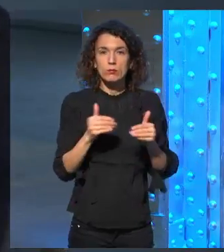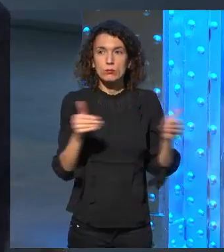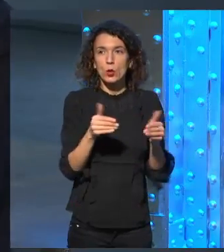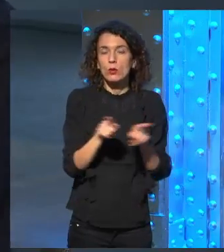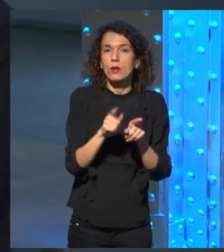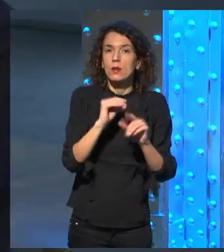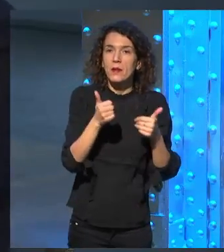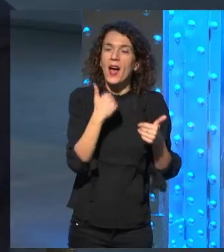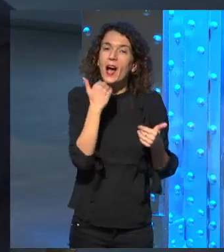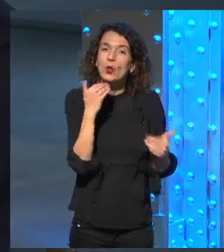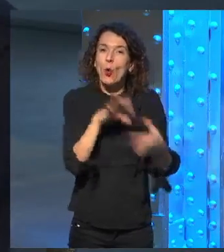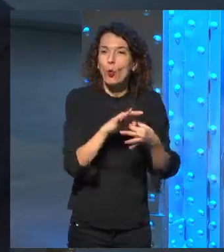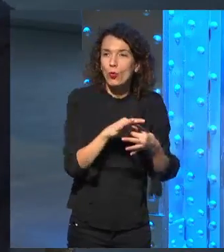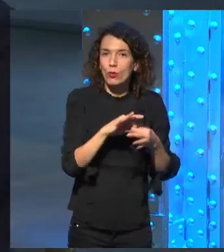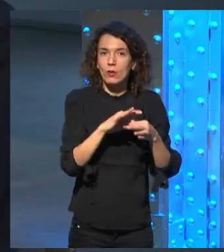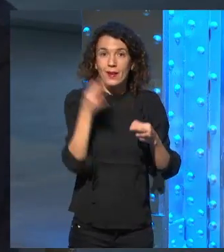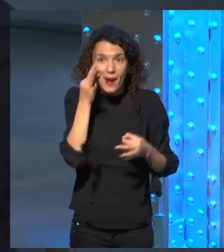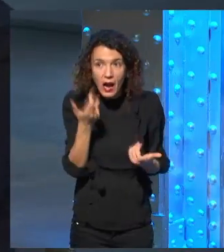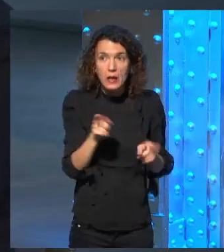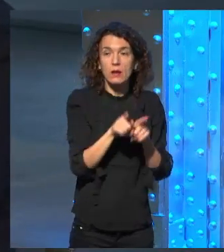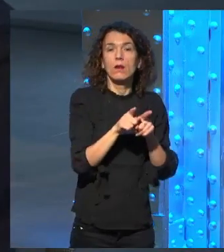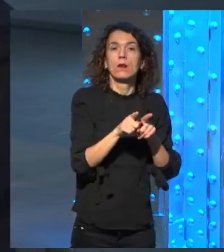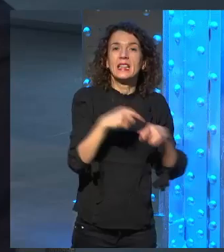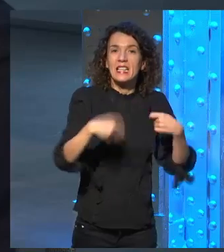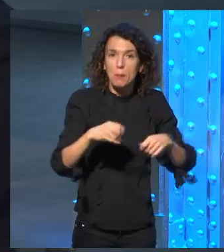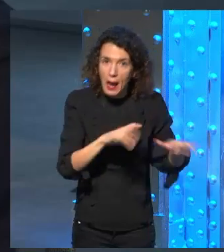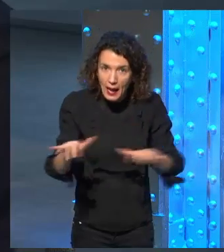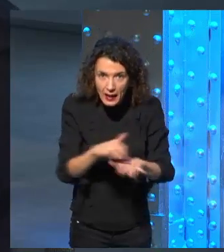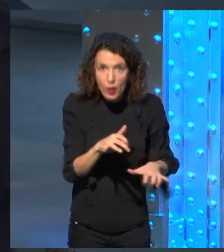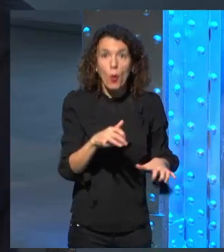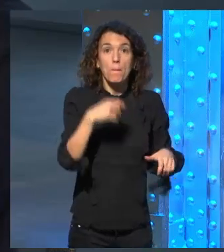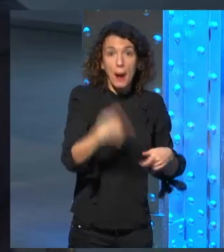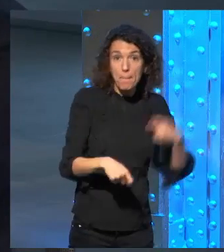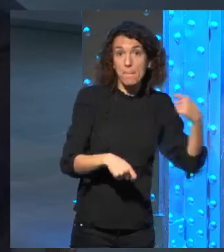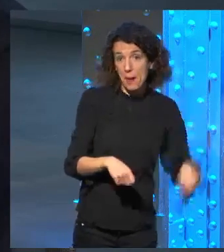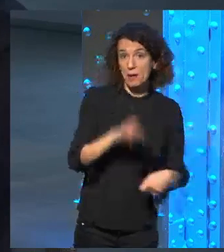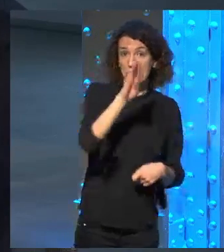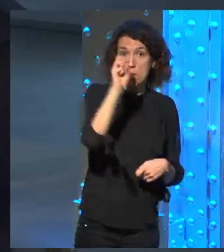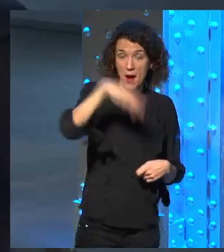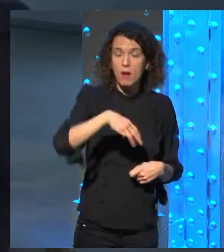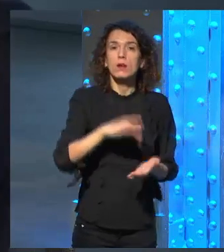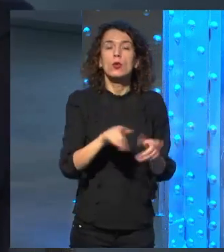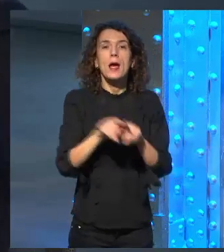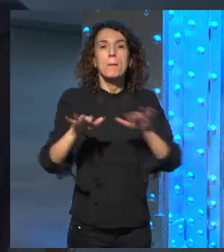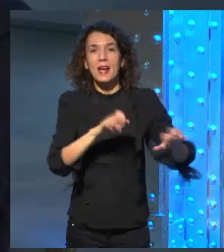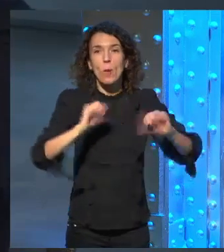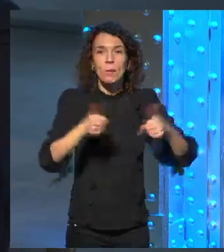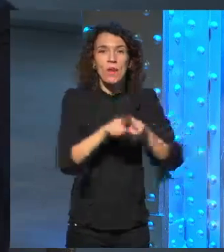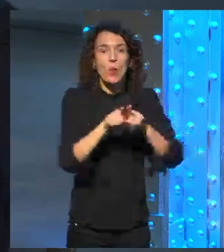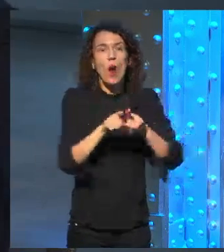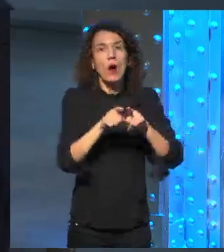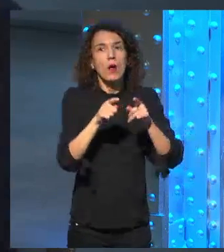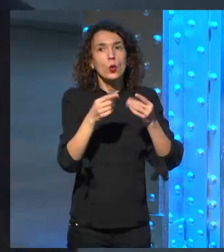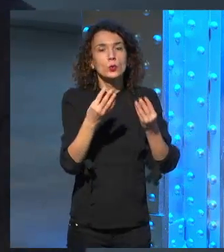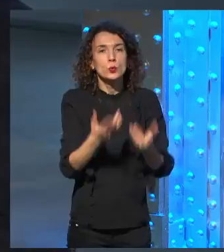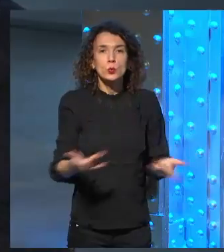algo terrenal es los dos golpes del timbalero, pam, pam. Ya nos situamos un poco y el piano empieza a flotar